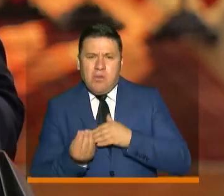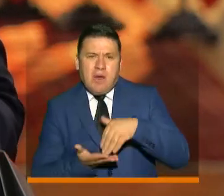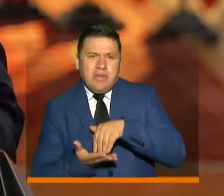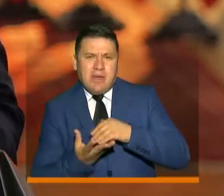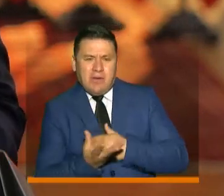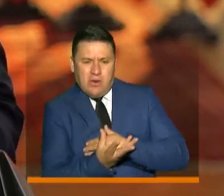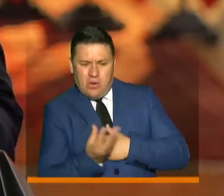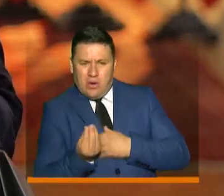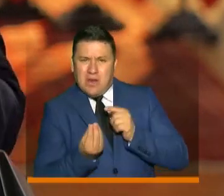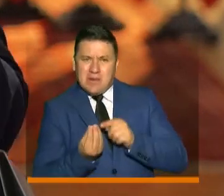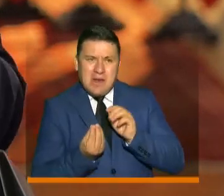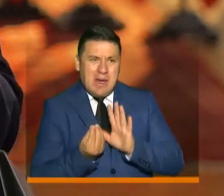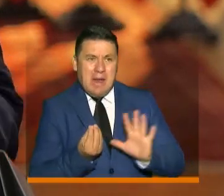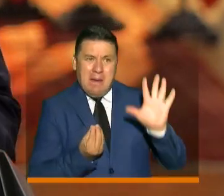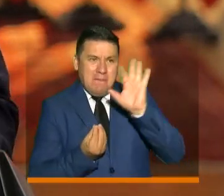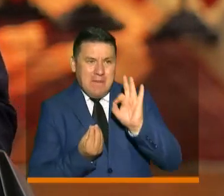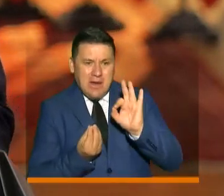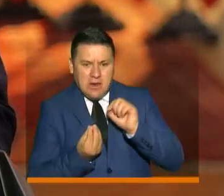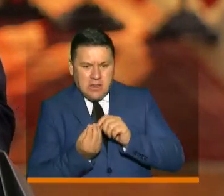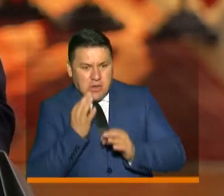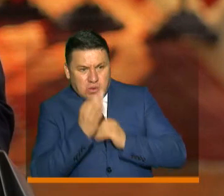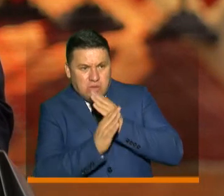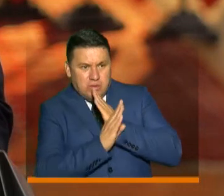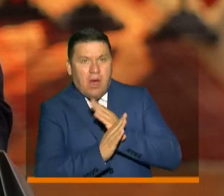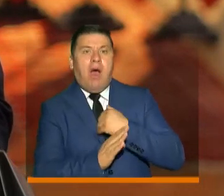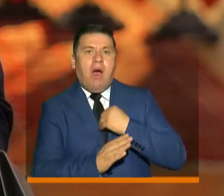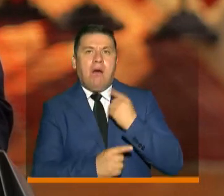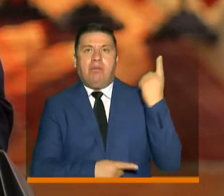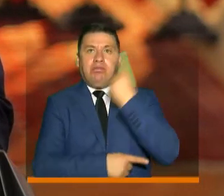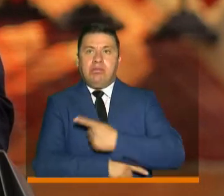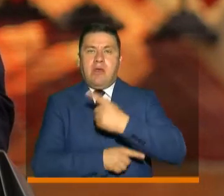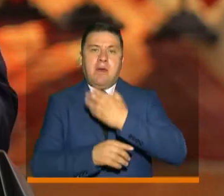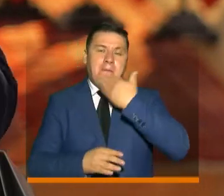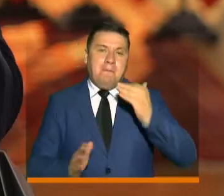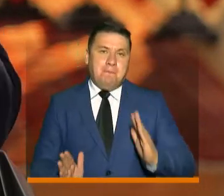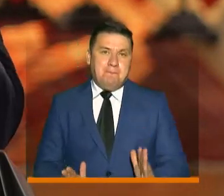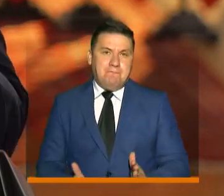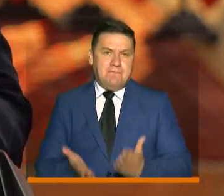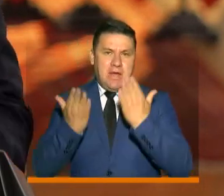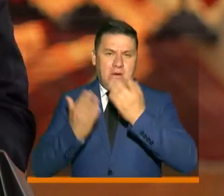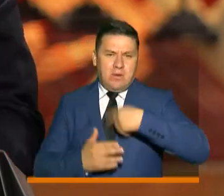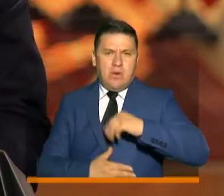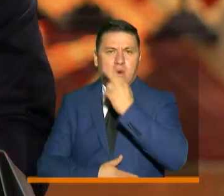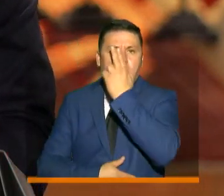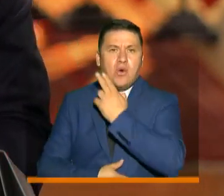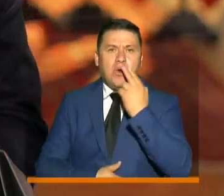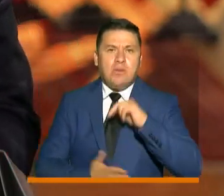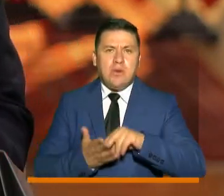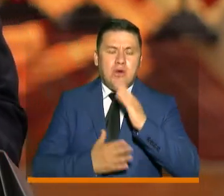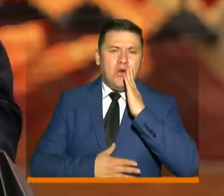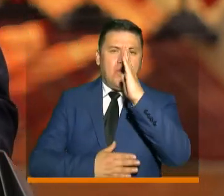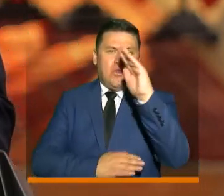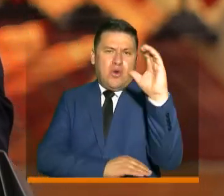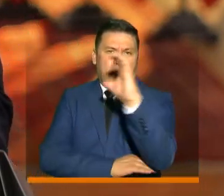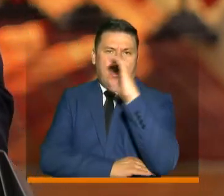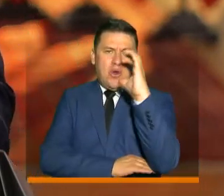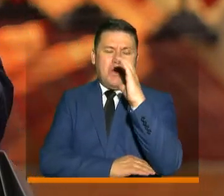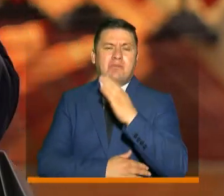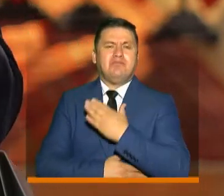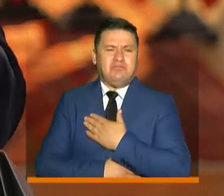frente a la pandemia lo haremos cada día mejor nuestro compromiso con el futuro de colombia